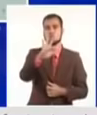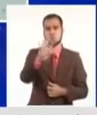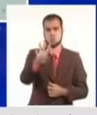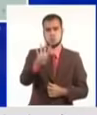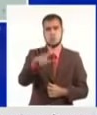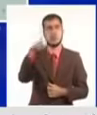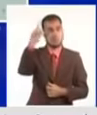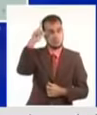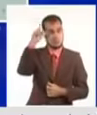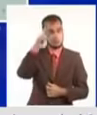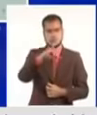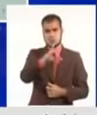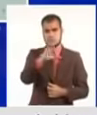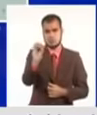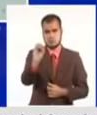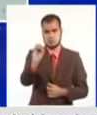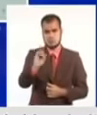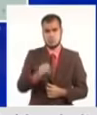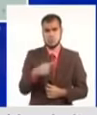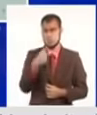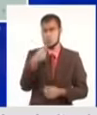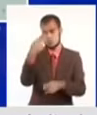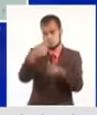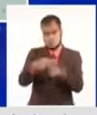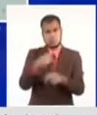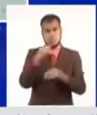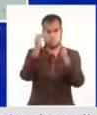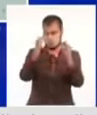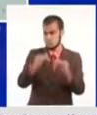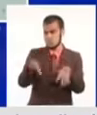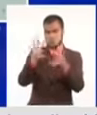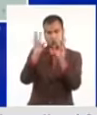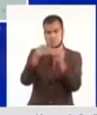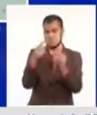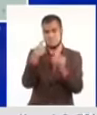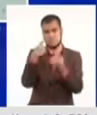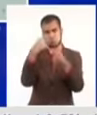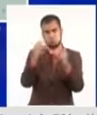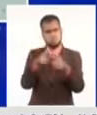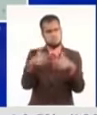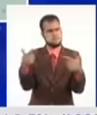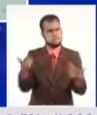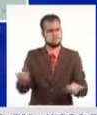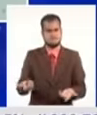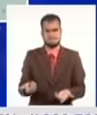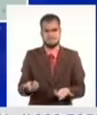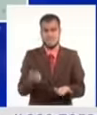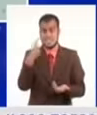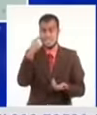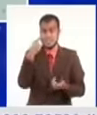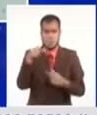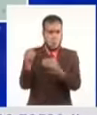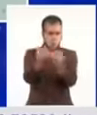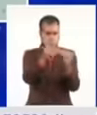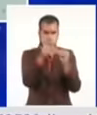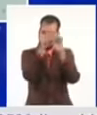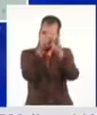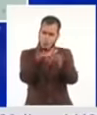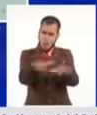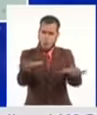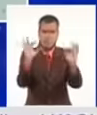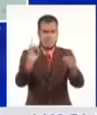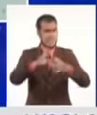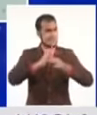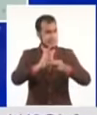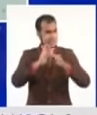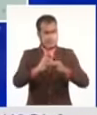60. Los mencioné todos porque realmente son cifras muy elevadas que evidencian la elevada transmisión que hay en